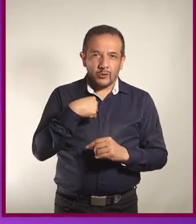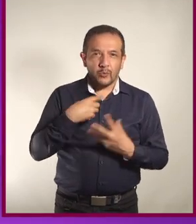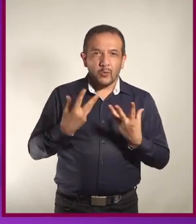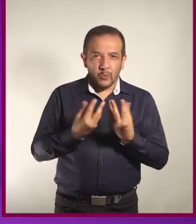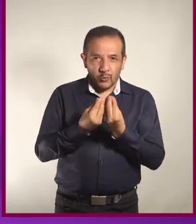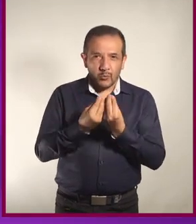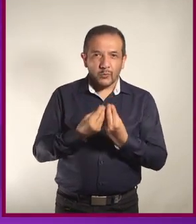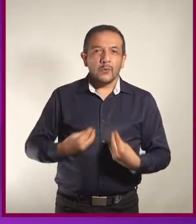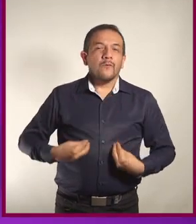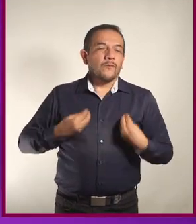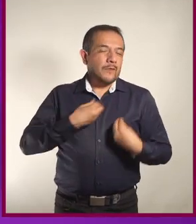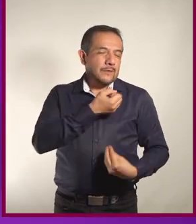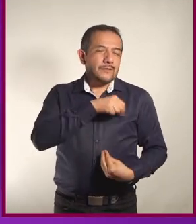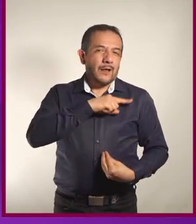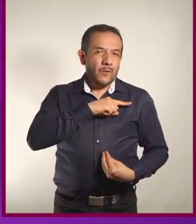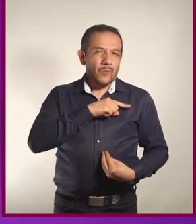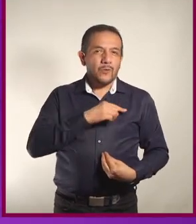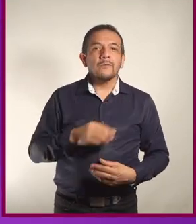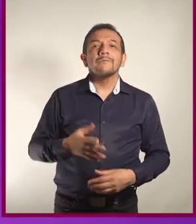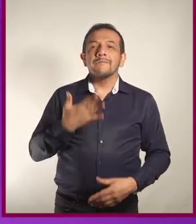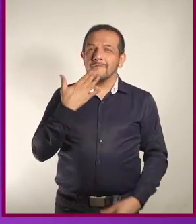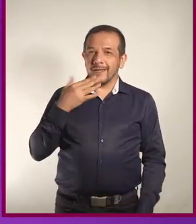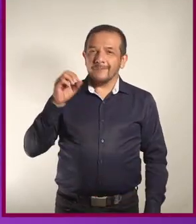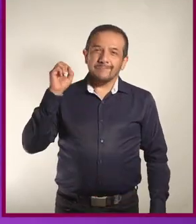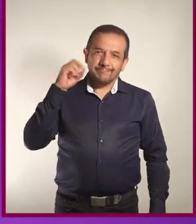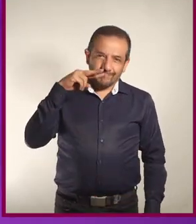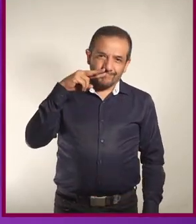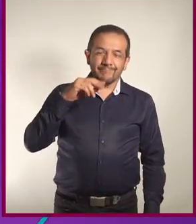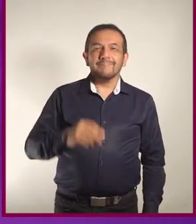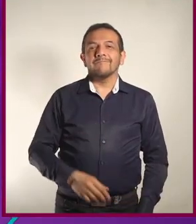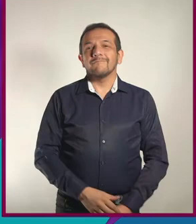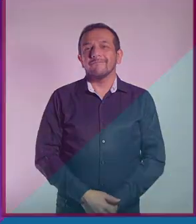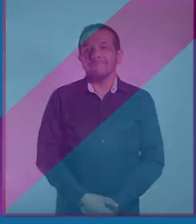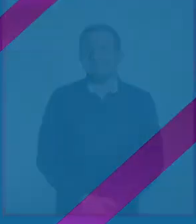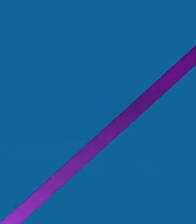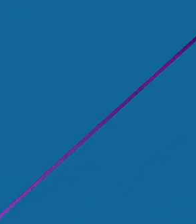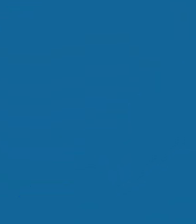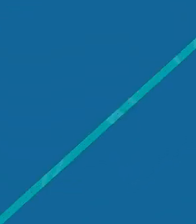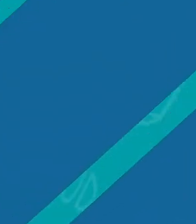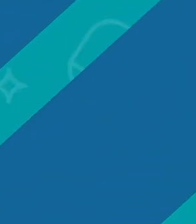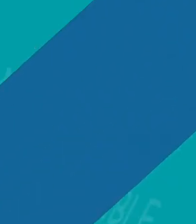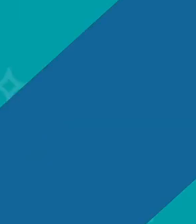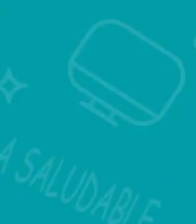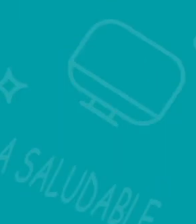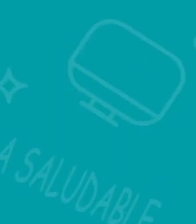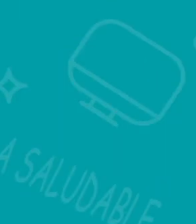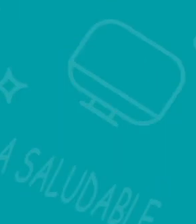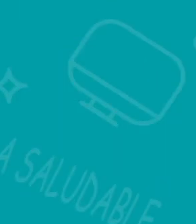haz este programa con nosotros. Vida saludable, una buena decisión. ¡Hasta la próxima!